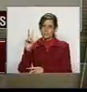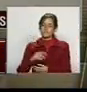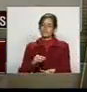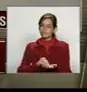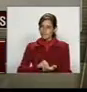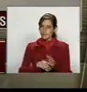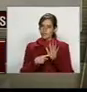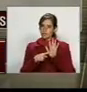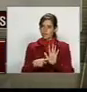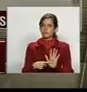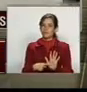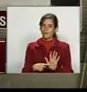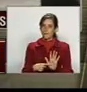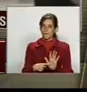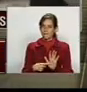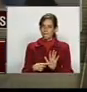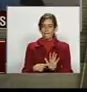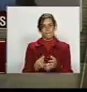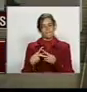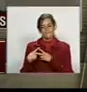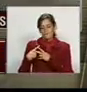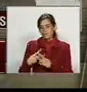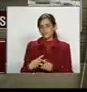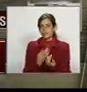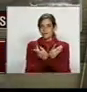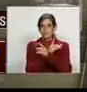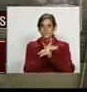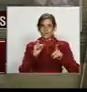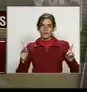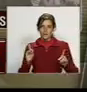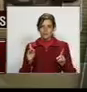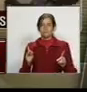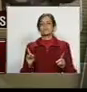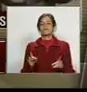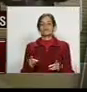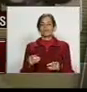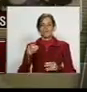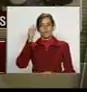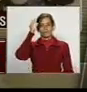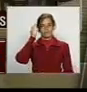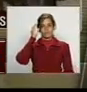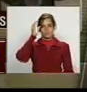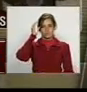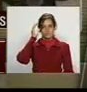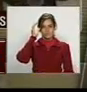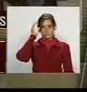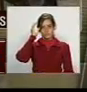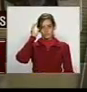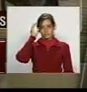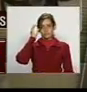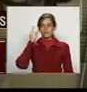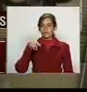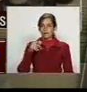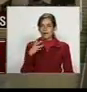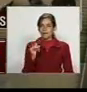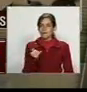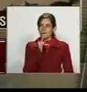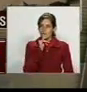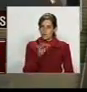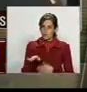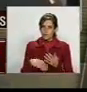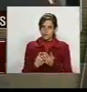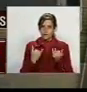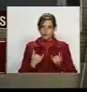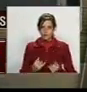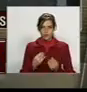ha demostrado su voluntad democrática, su alta conciencia, y hemos tenido reportes a esta hora